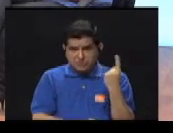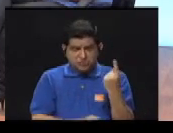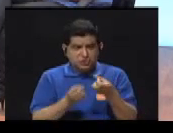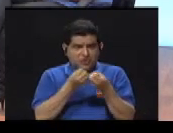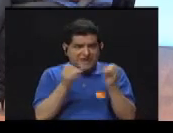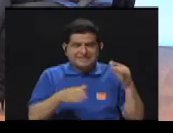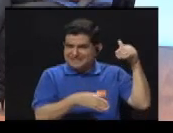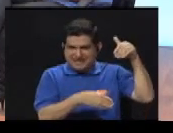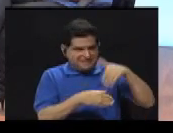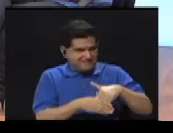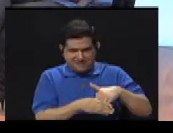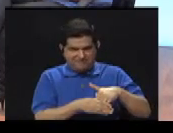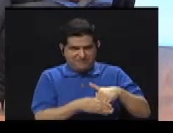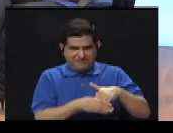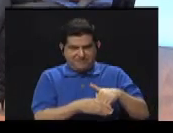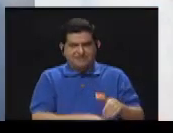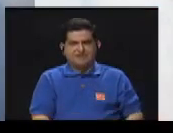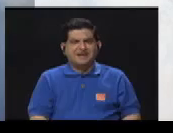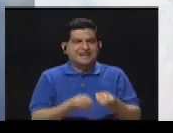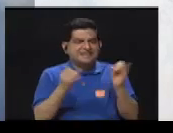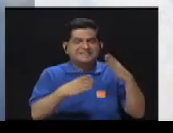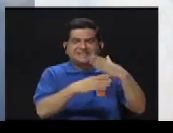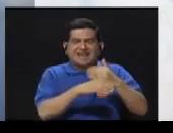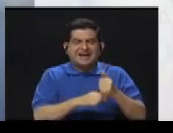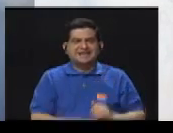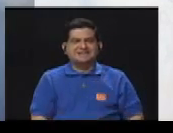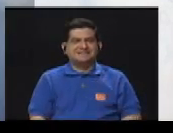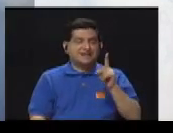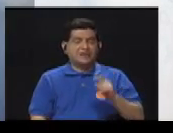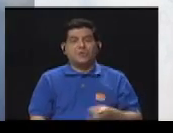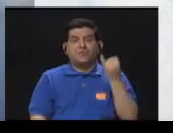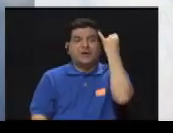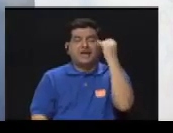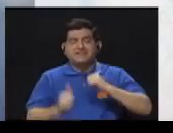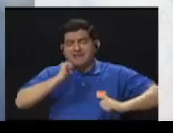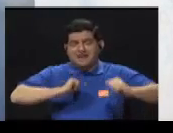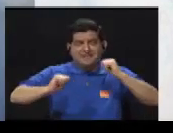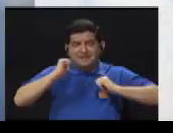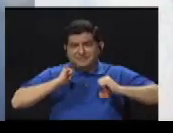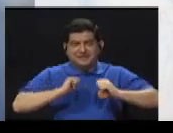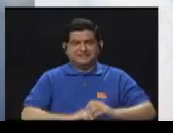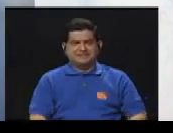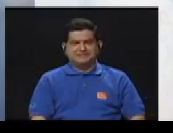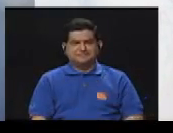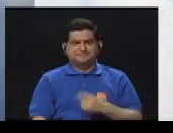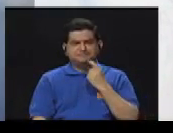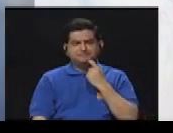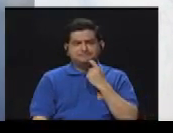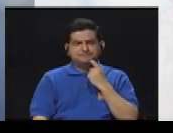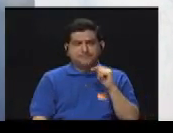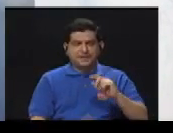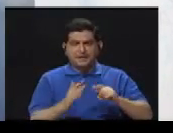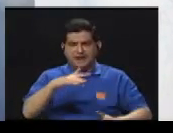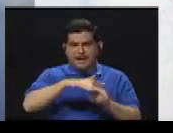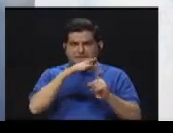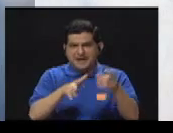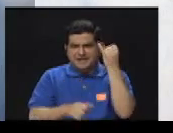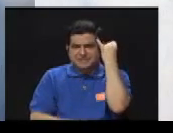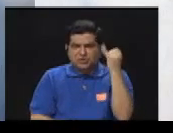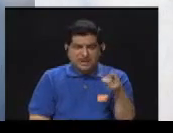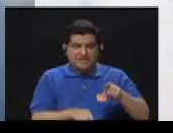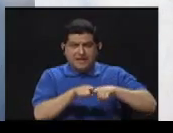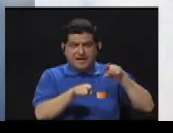convivencia, sin intervenir, digamos, sin hacer toda una línea dramática de por medio. Y cuando empezó a surgir